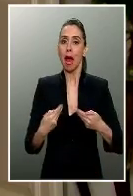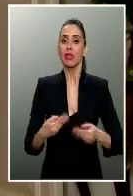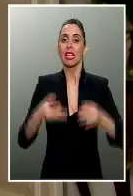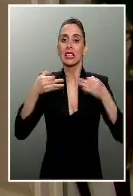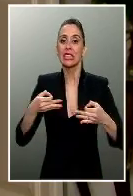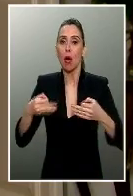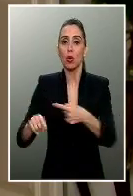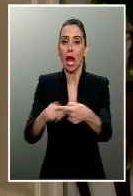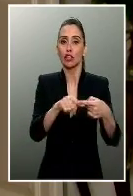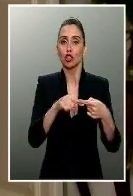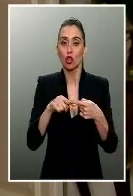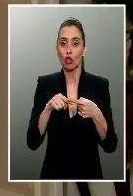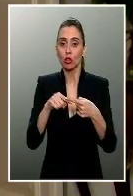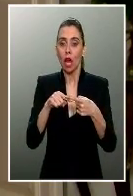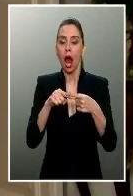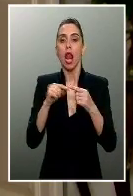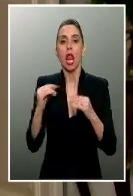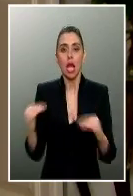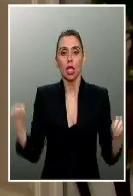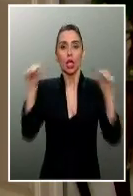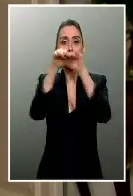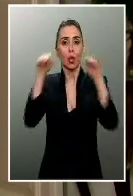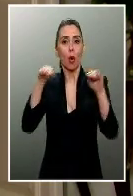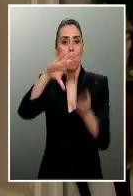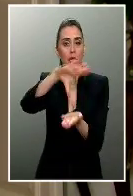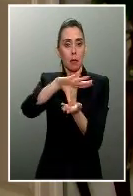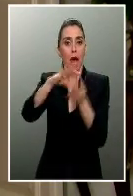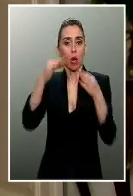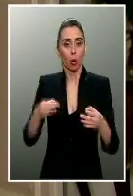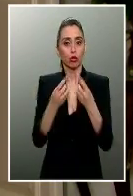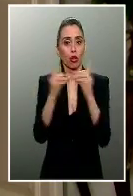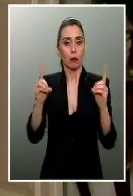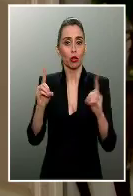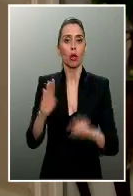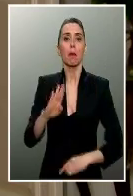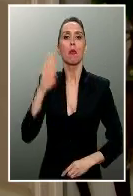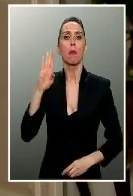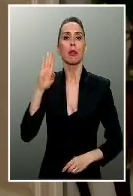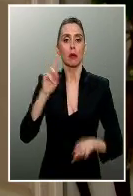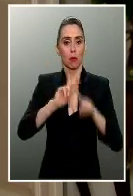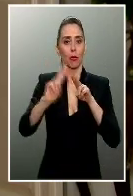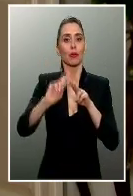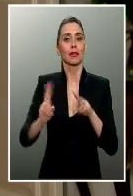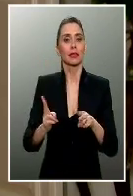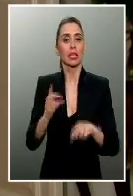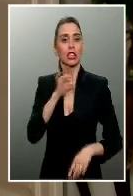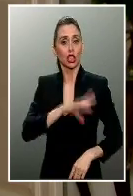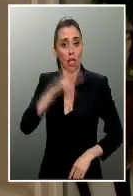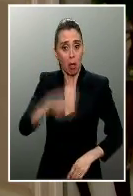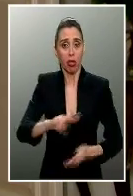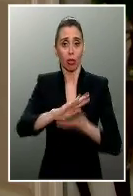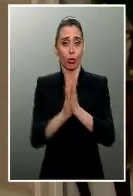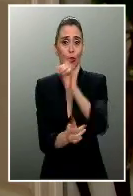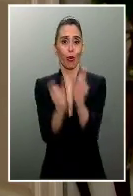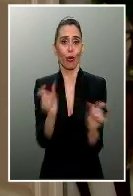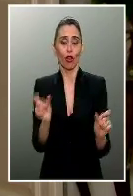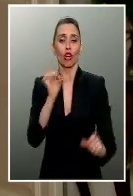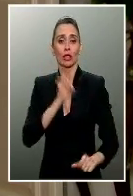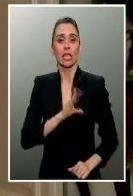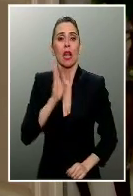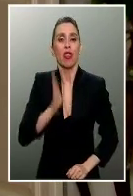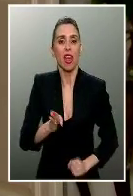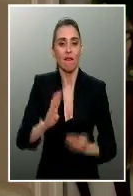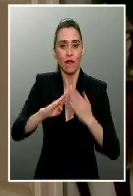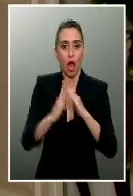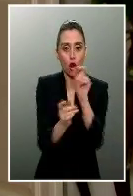seguridad social esté a la altura del país justo y democrático que hemos prometido construir chiles de todos chile debe